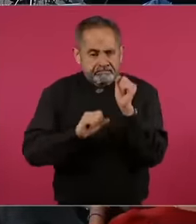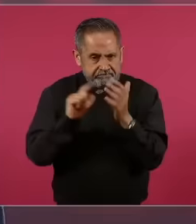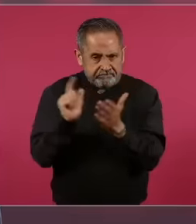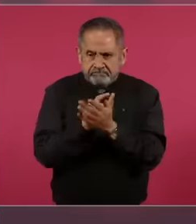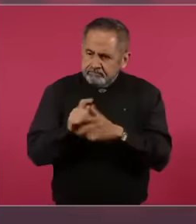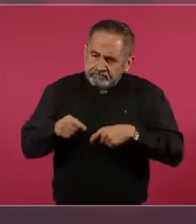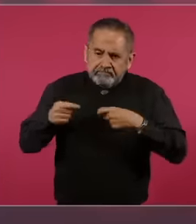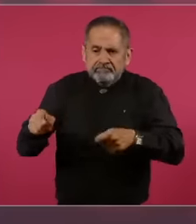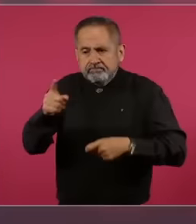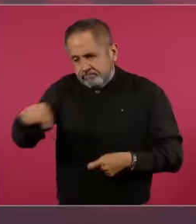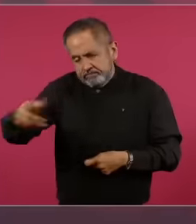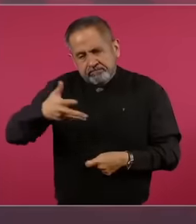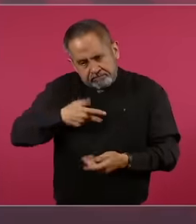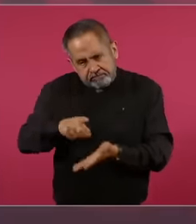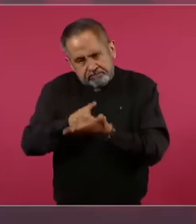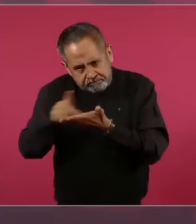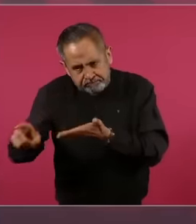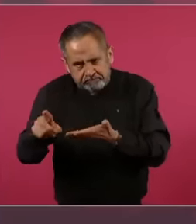como un derecho.